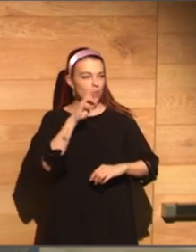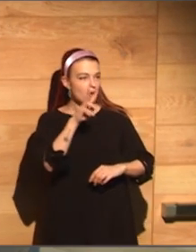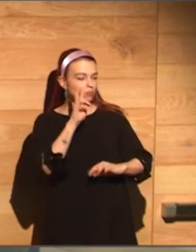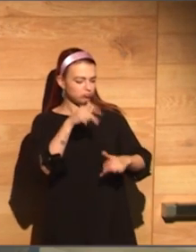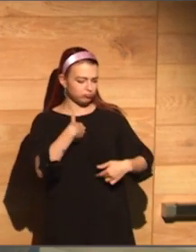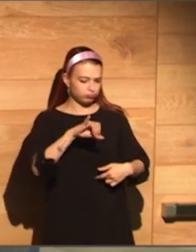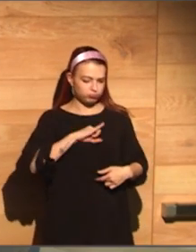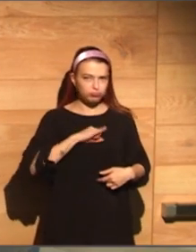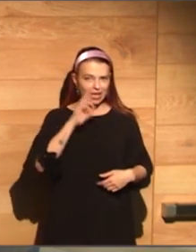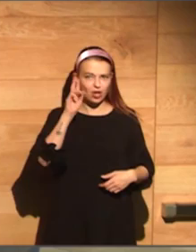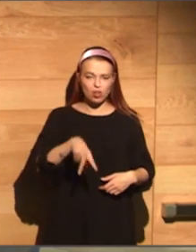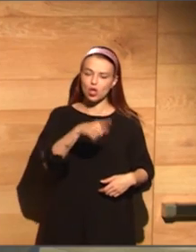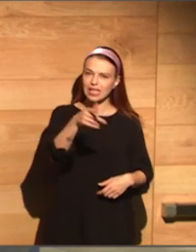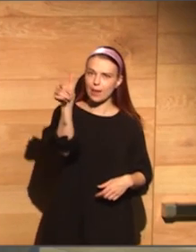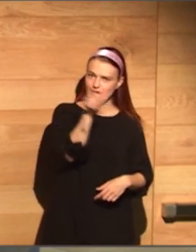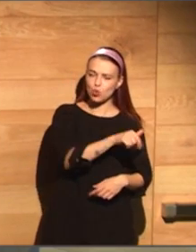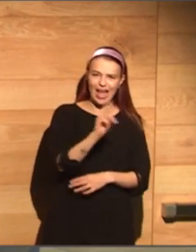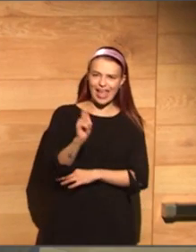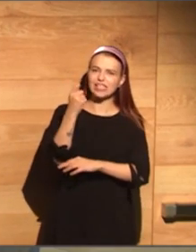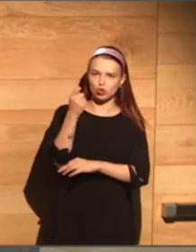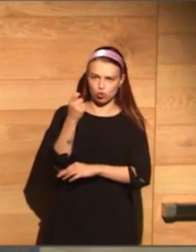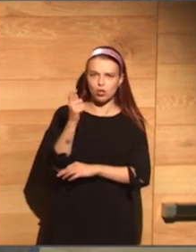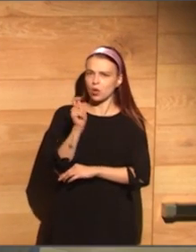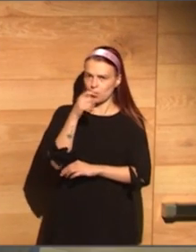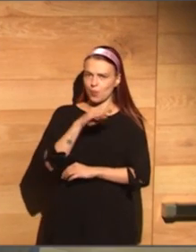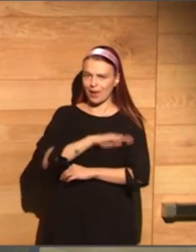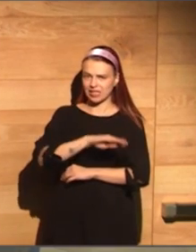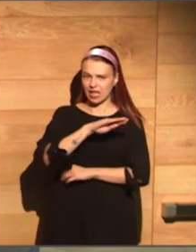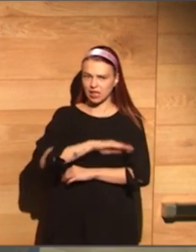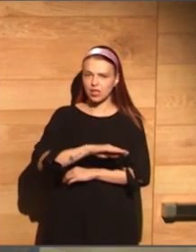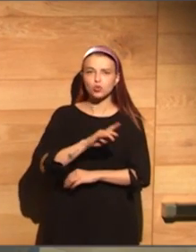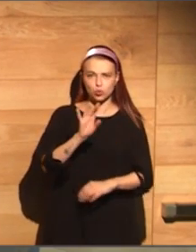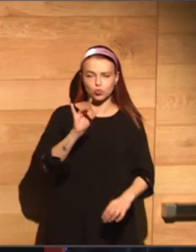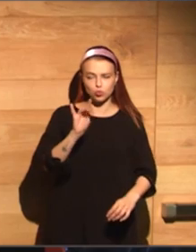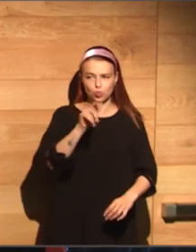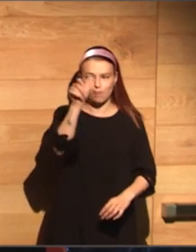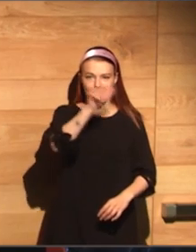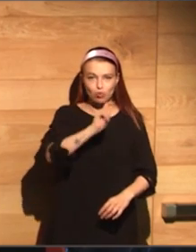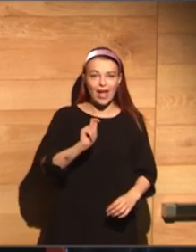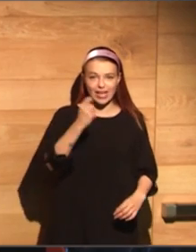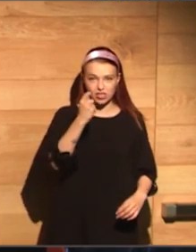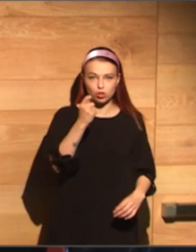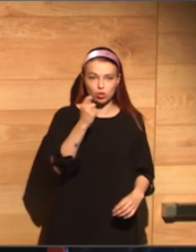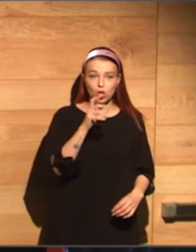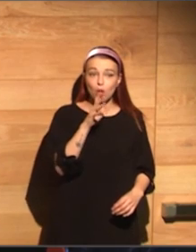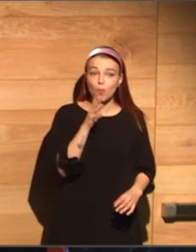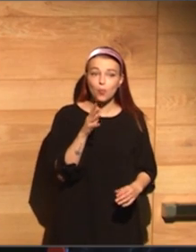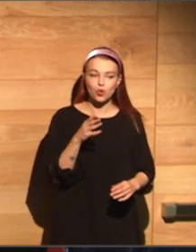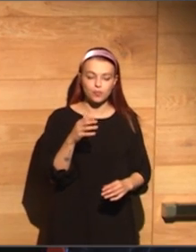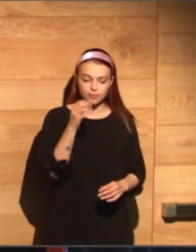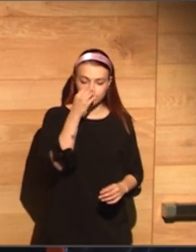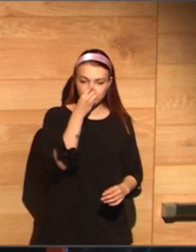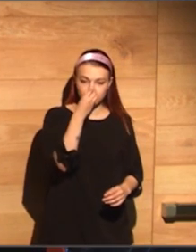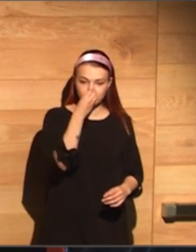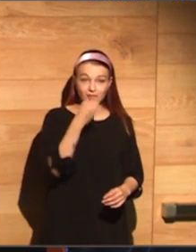éxito público, ya un éxito grande. Esta película sí fue un éxito, entre otras cosas porque se estaba hablando de cosas